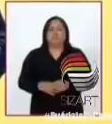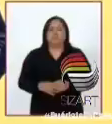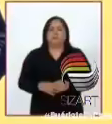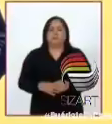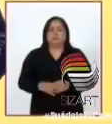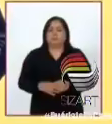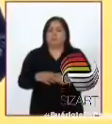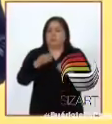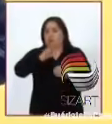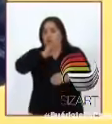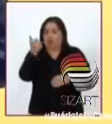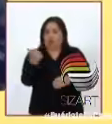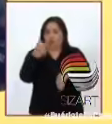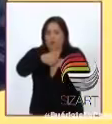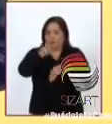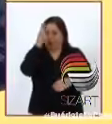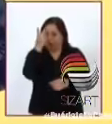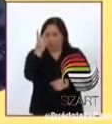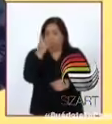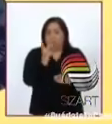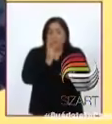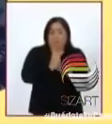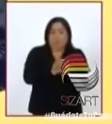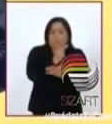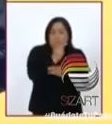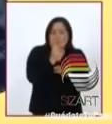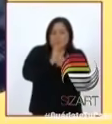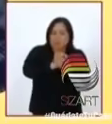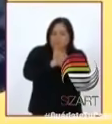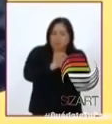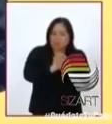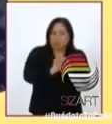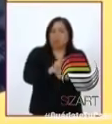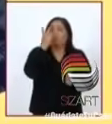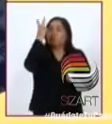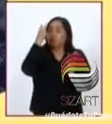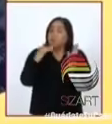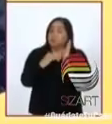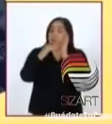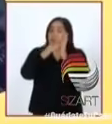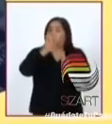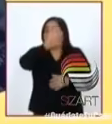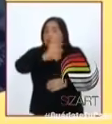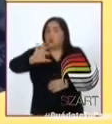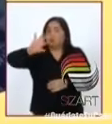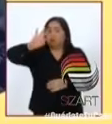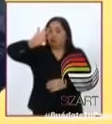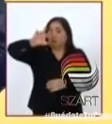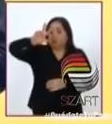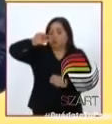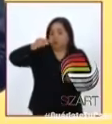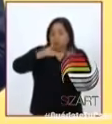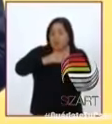Ejercicio 2 Un premio de lotería de $2,548